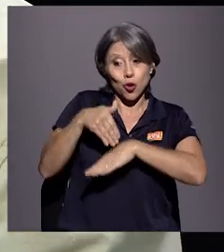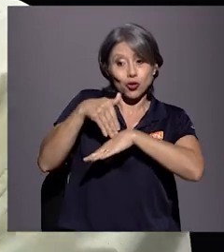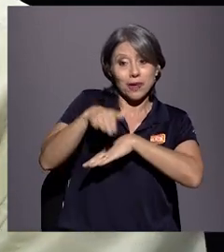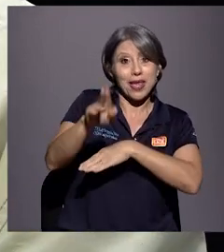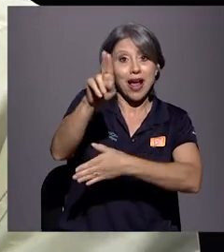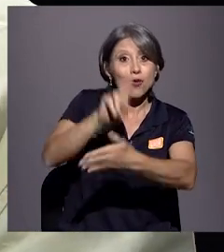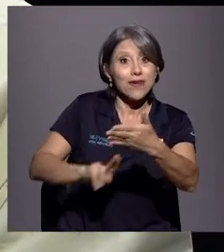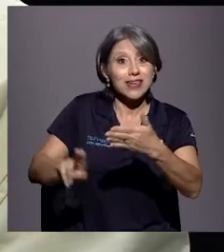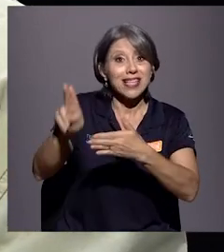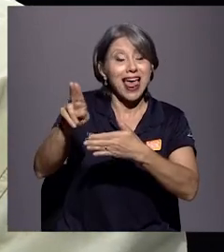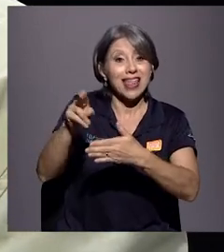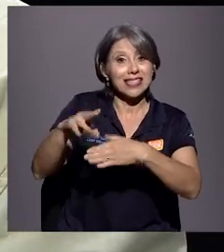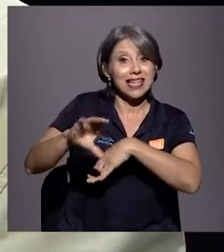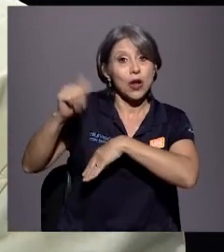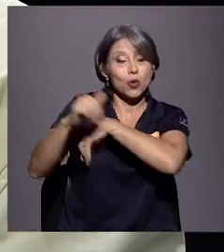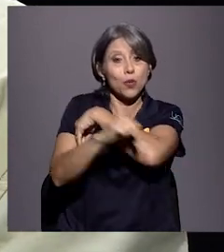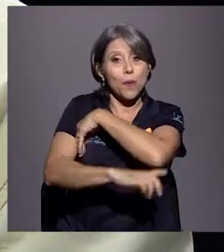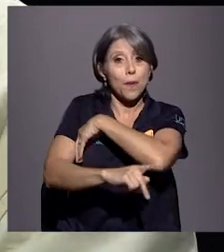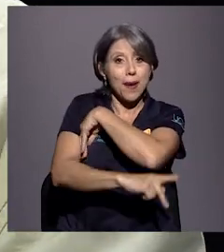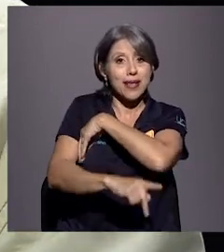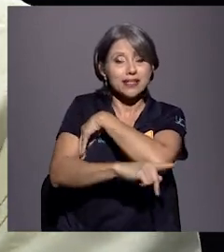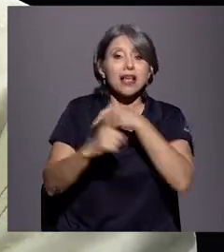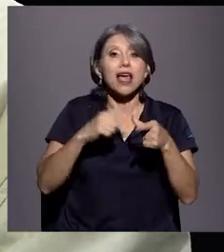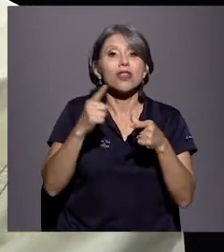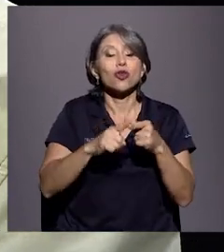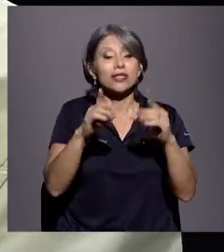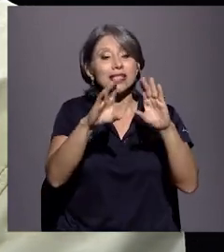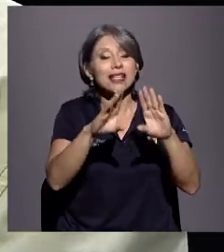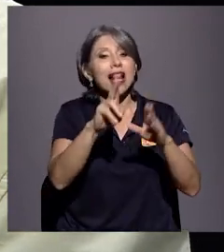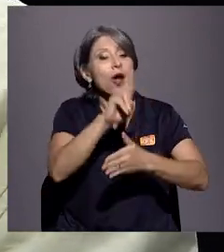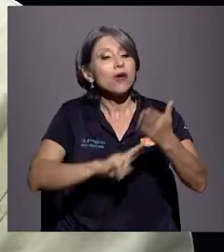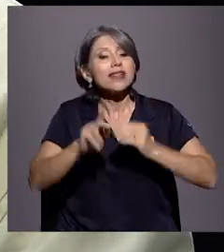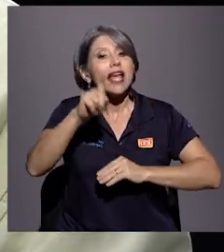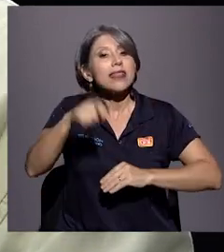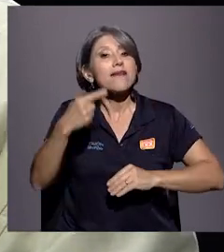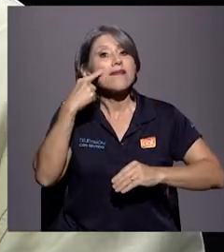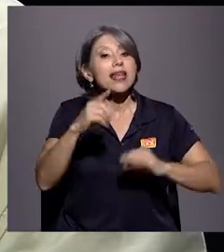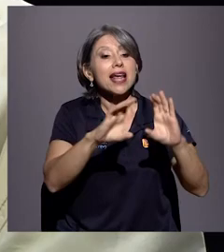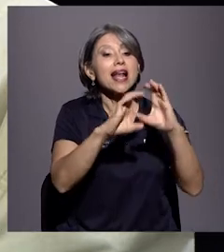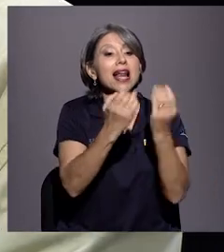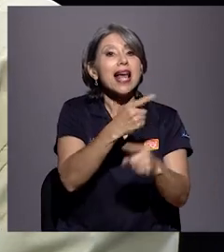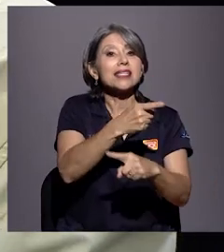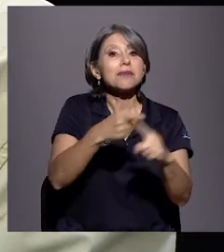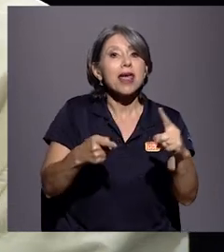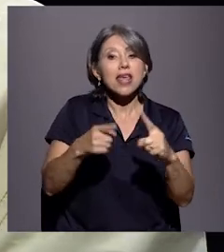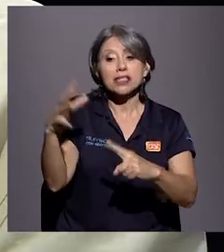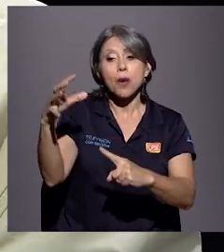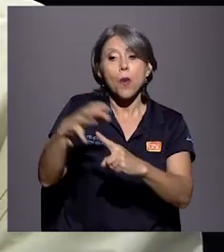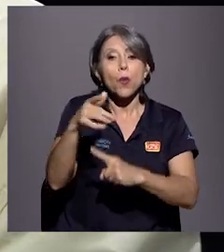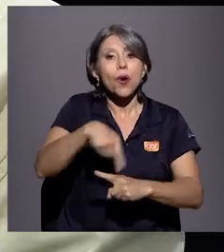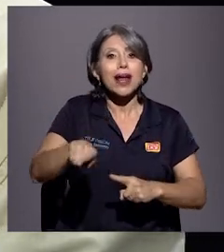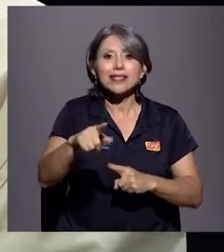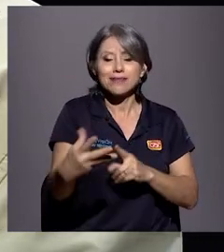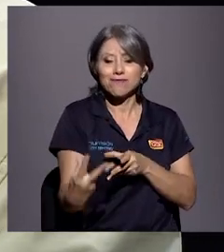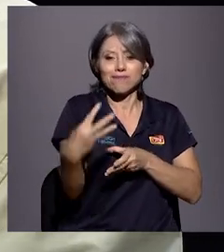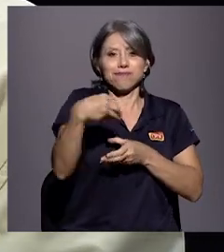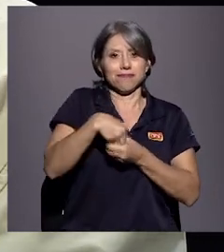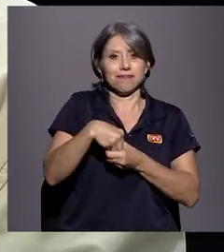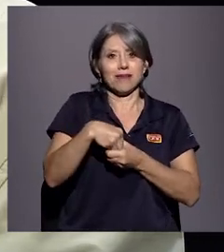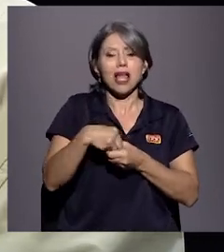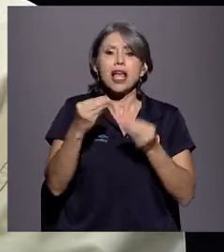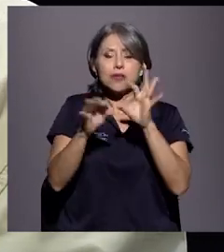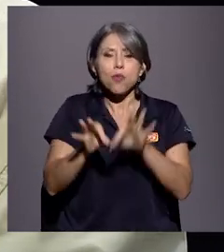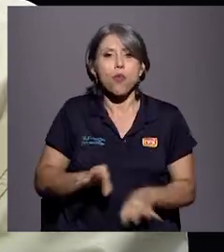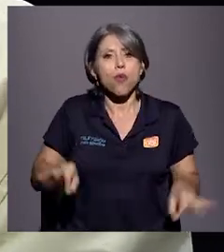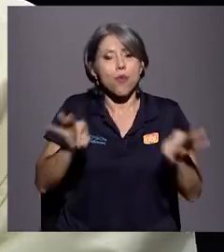la universidad tiene que buscar en las clases medias y en las clases populares sus aliados. Para eso tiene que mostrarse que es relevante para